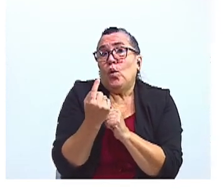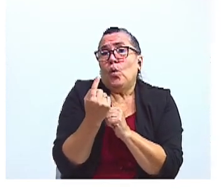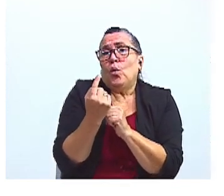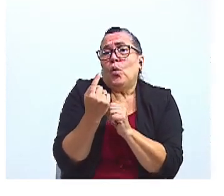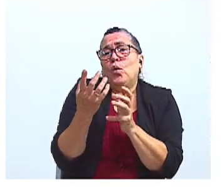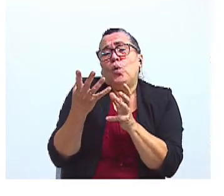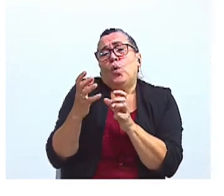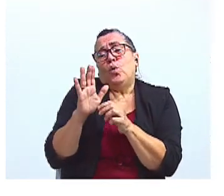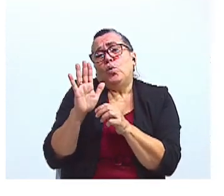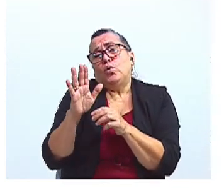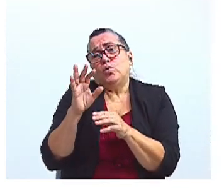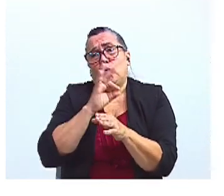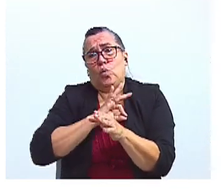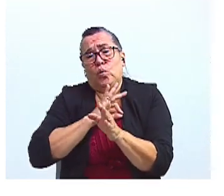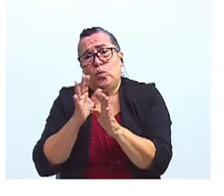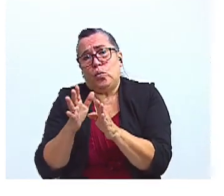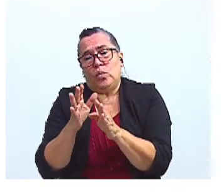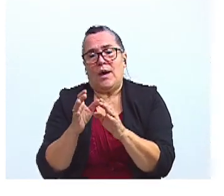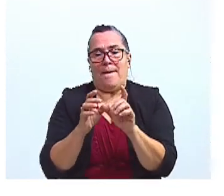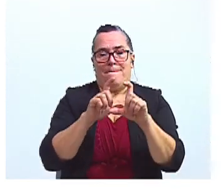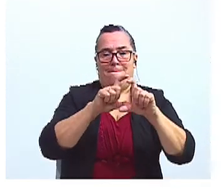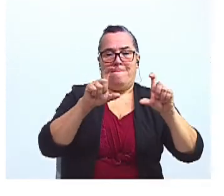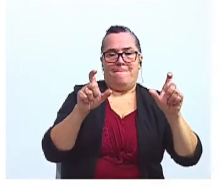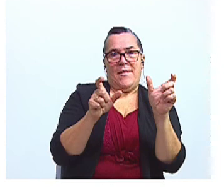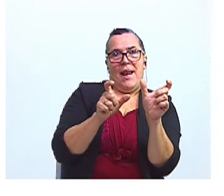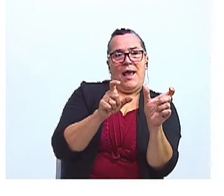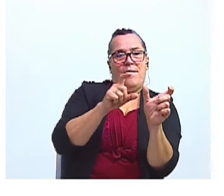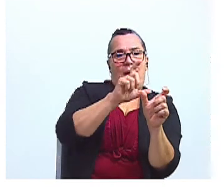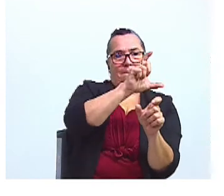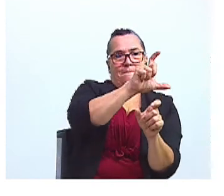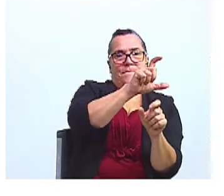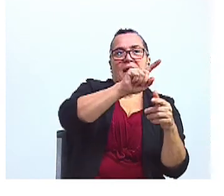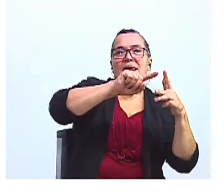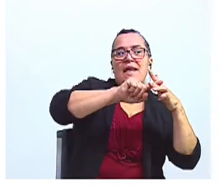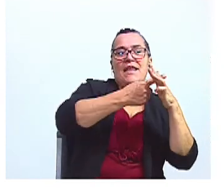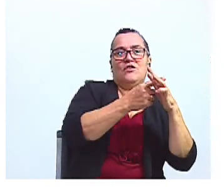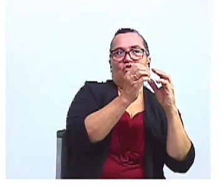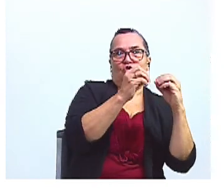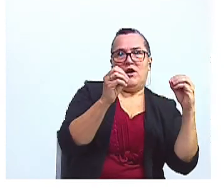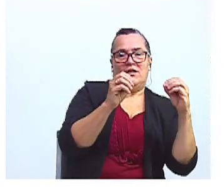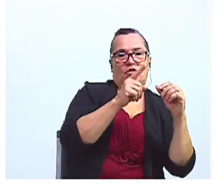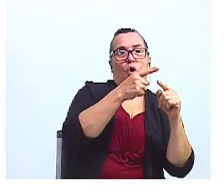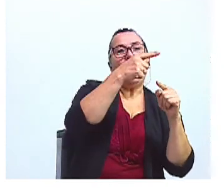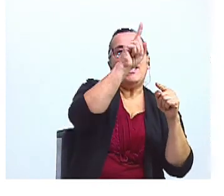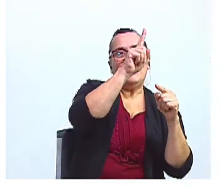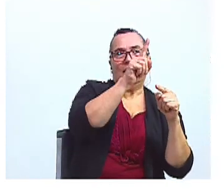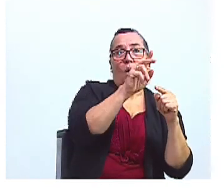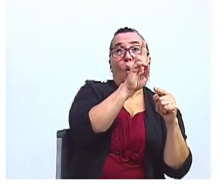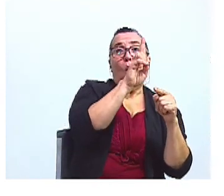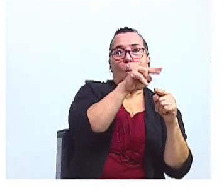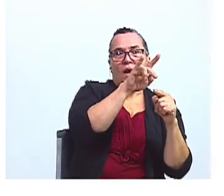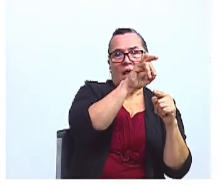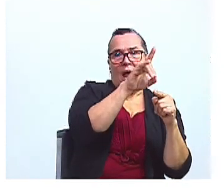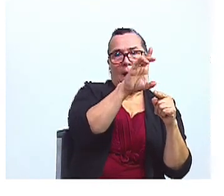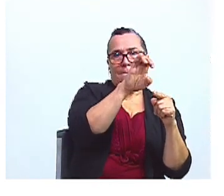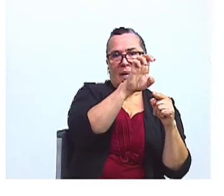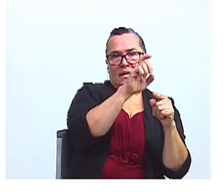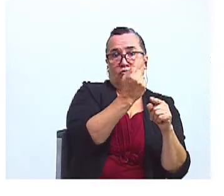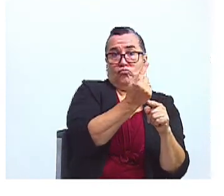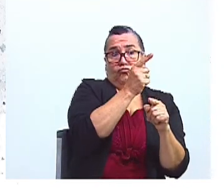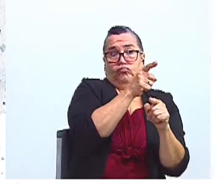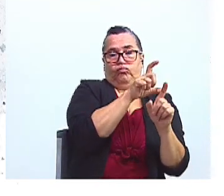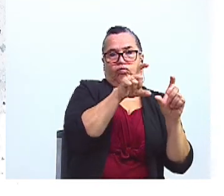bienestar. Ahí la palabra está en mayúscula por ser inicio de oración y debe tildarse donde corresponde, en la